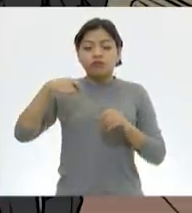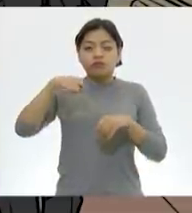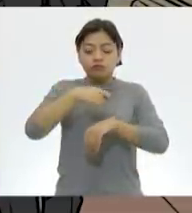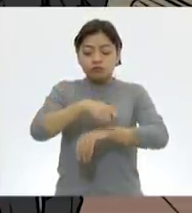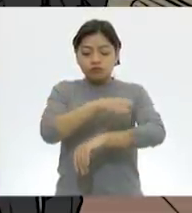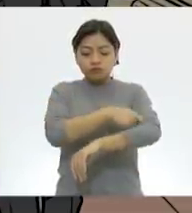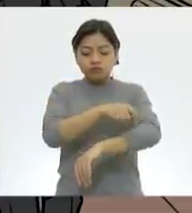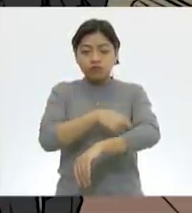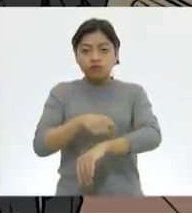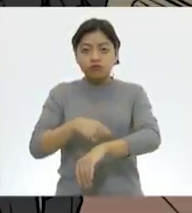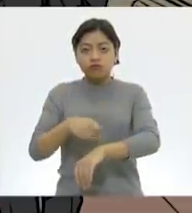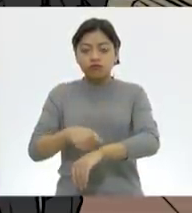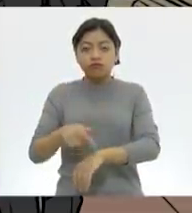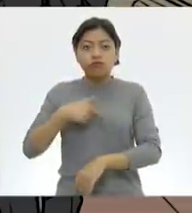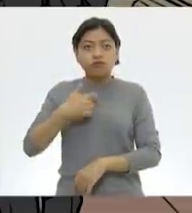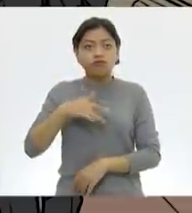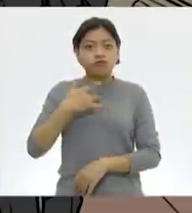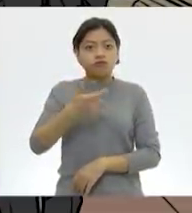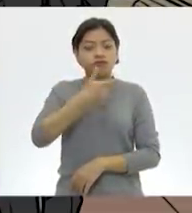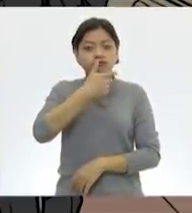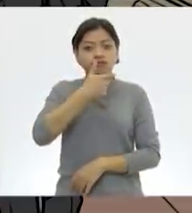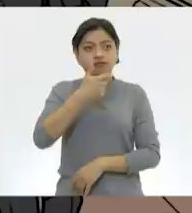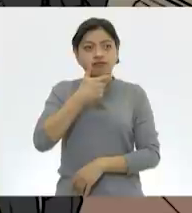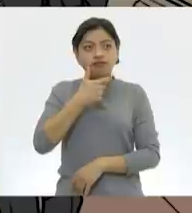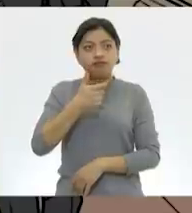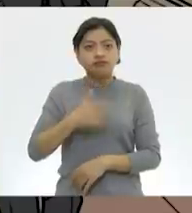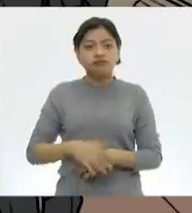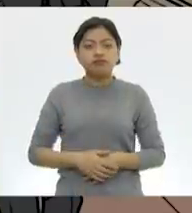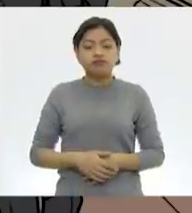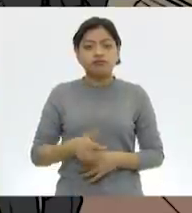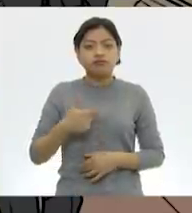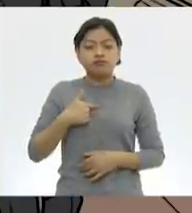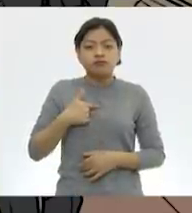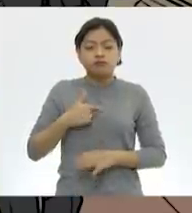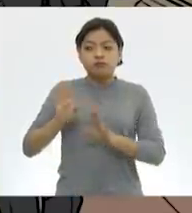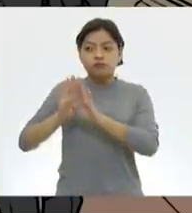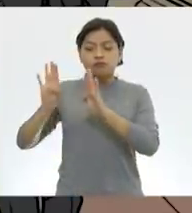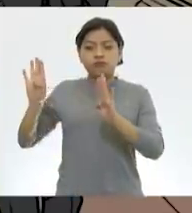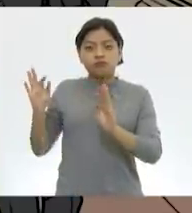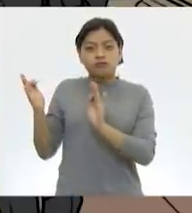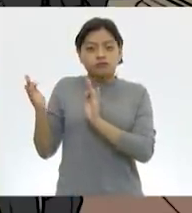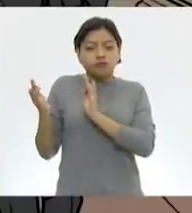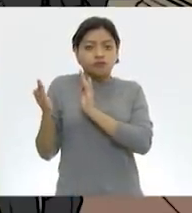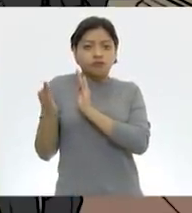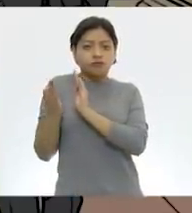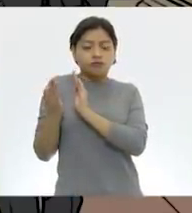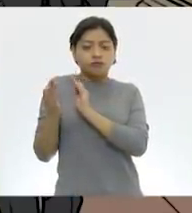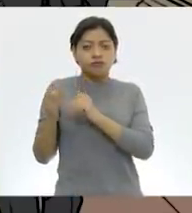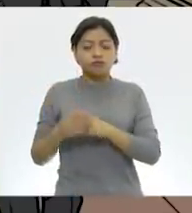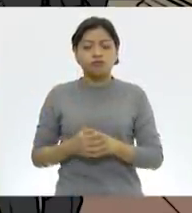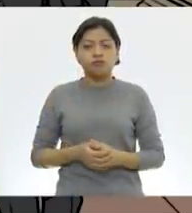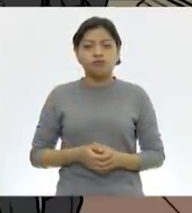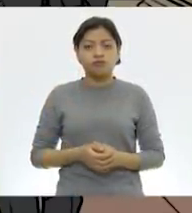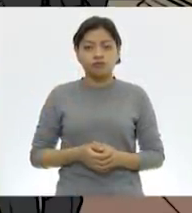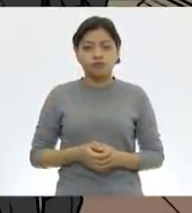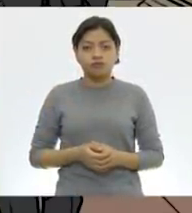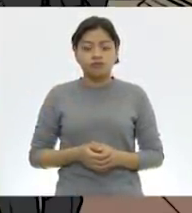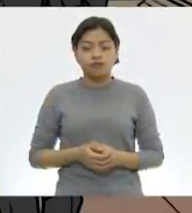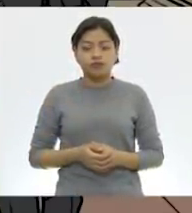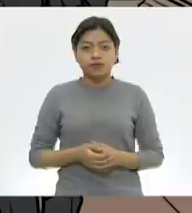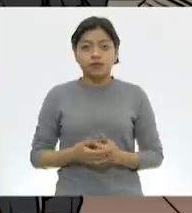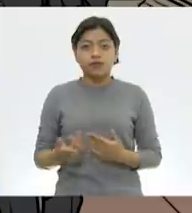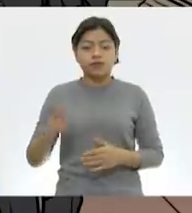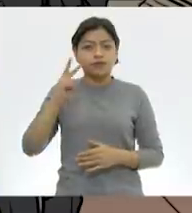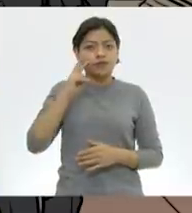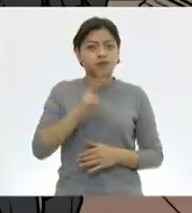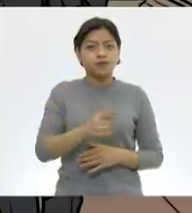que me produjo risa. Procuré estrecharme contra el muro, observando de soslayo al enlutado. Vi